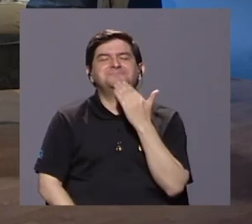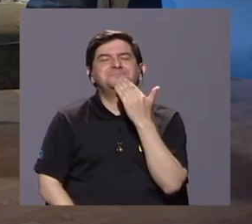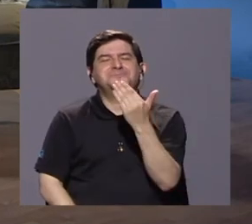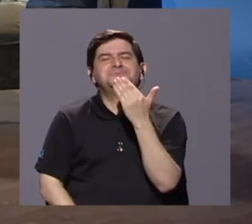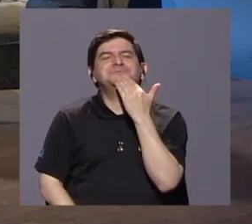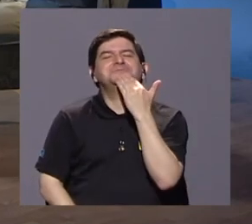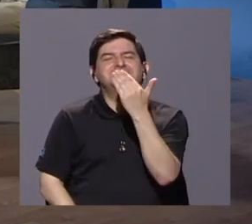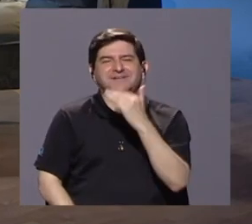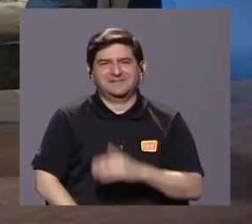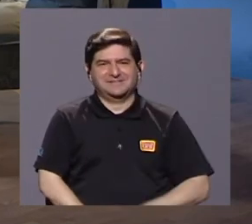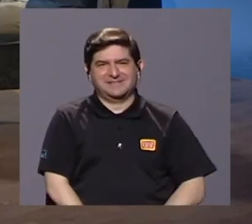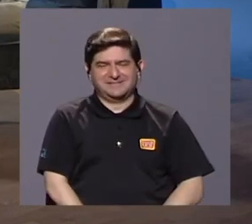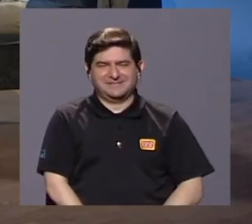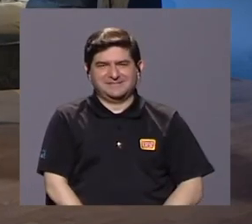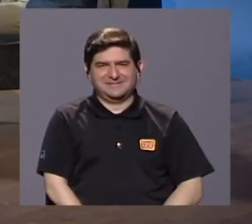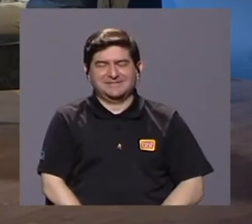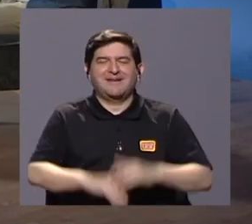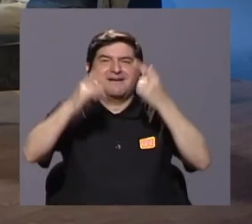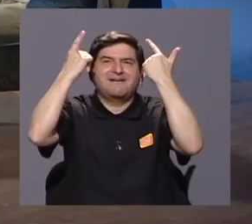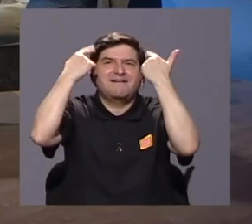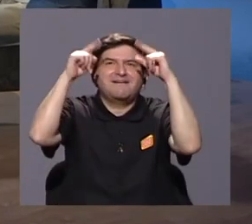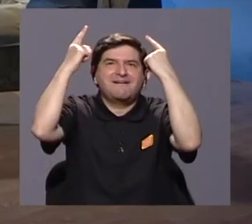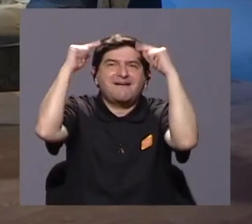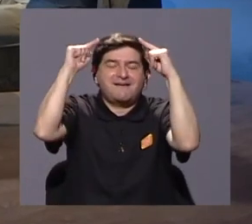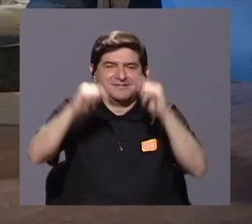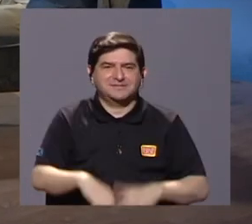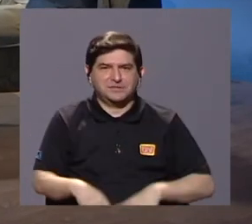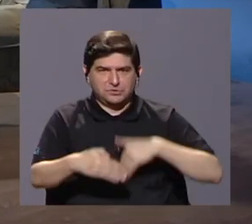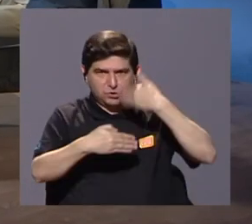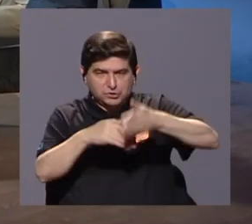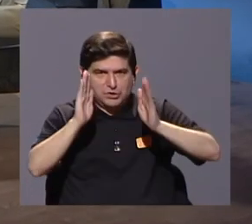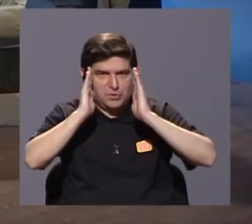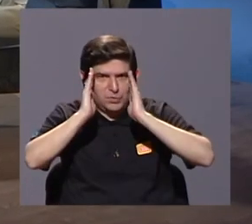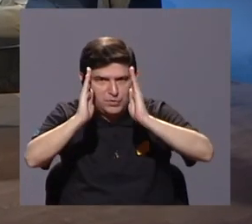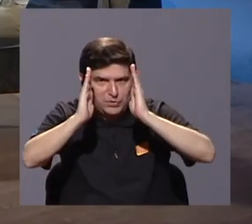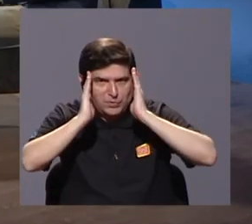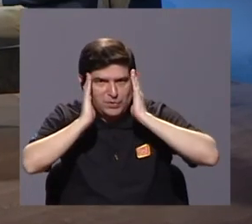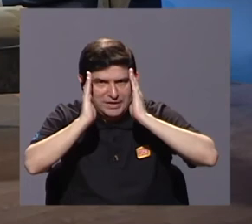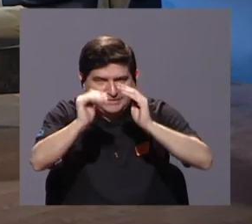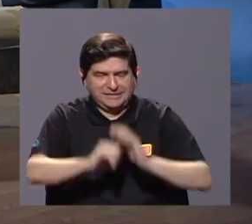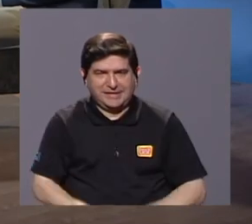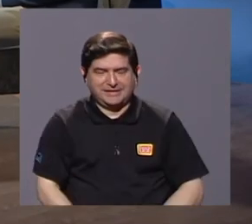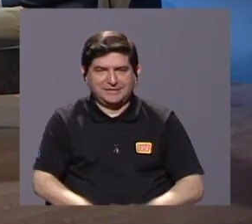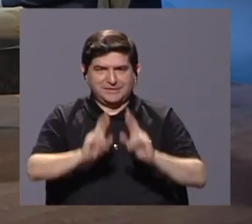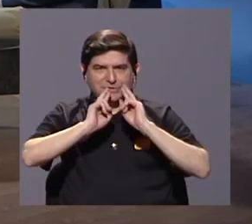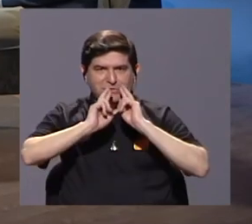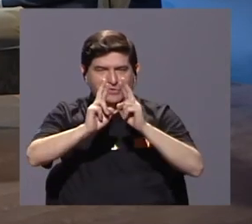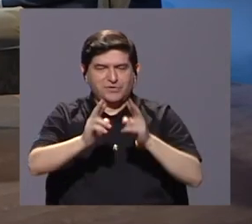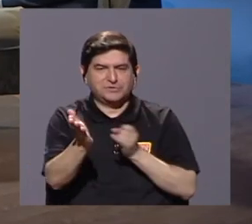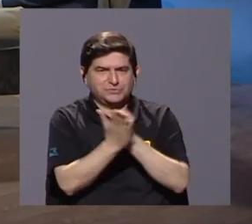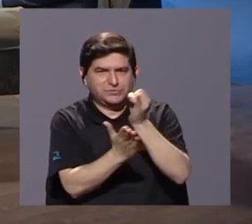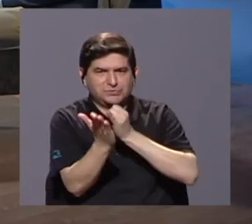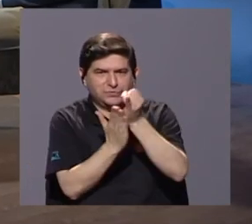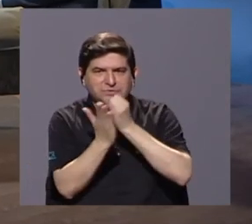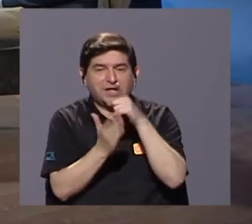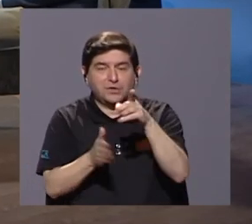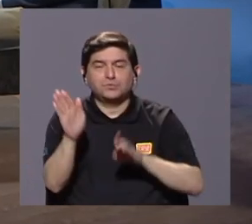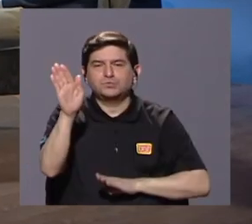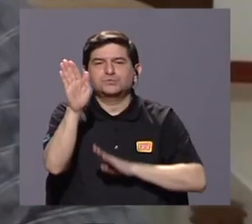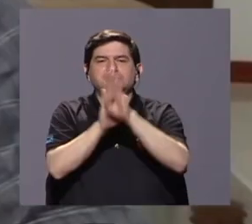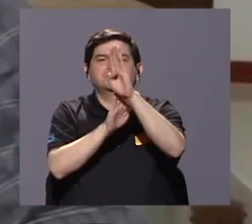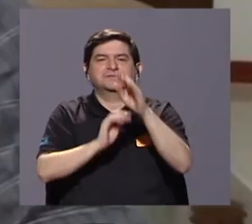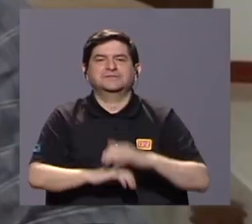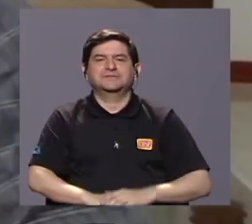gracias. Más éxitos y estaremos muy pendientes de los resultados de las investigaciones que ustedes están